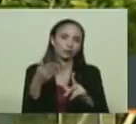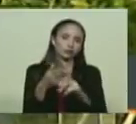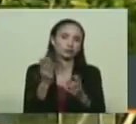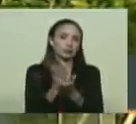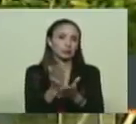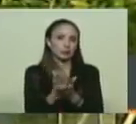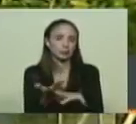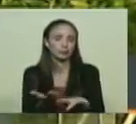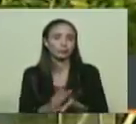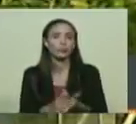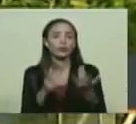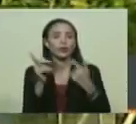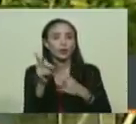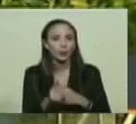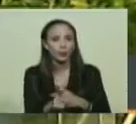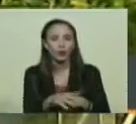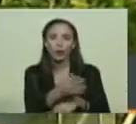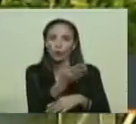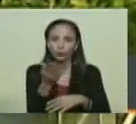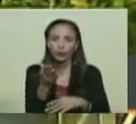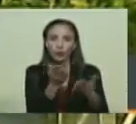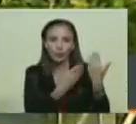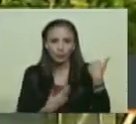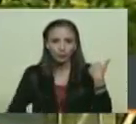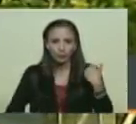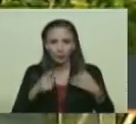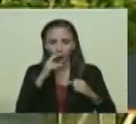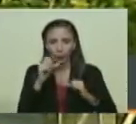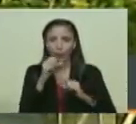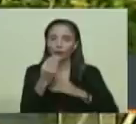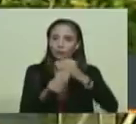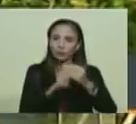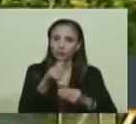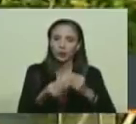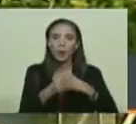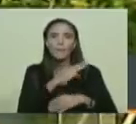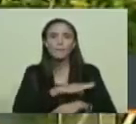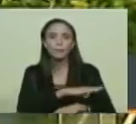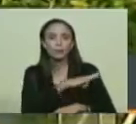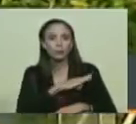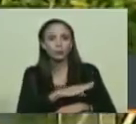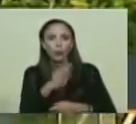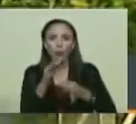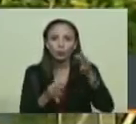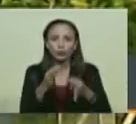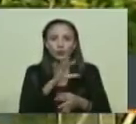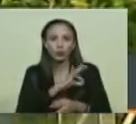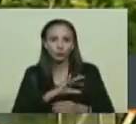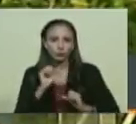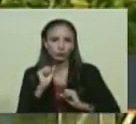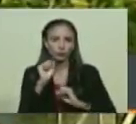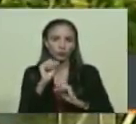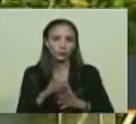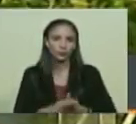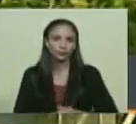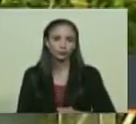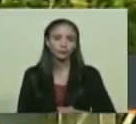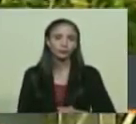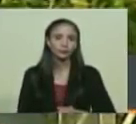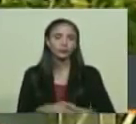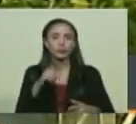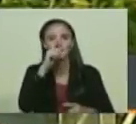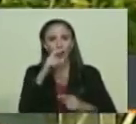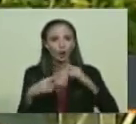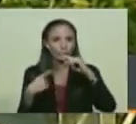esas nuevas amenazas, usted ha ordenado la creación de esta gran misión Justicia Socialista, que estamos empeñados en que el próximo